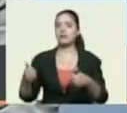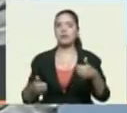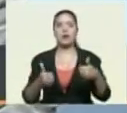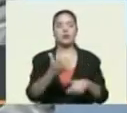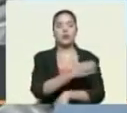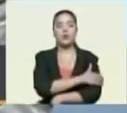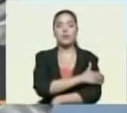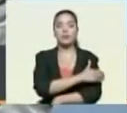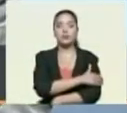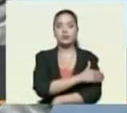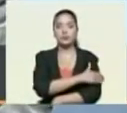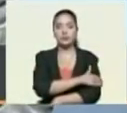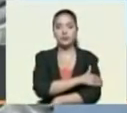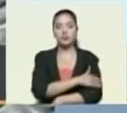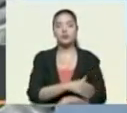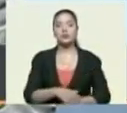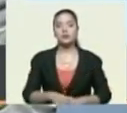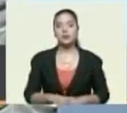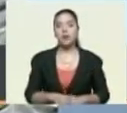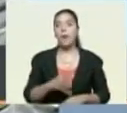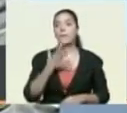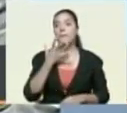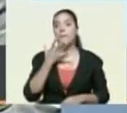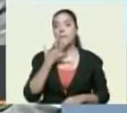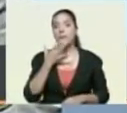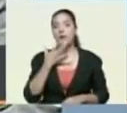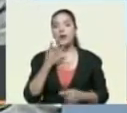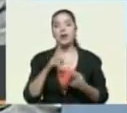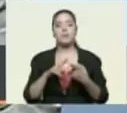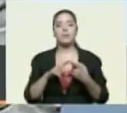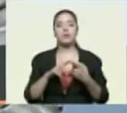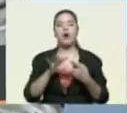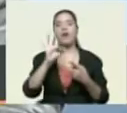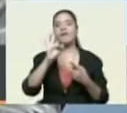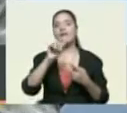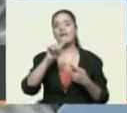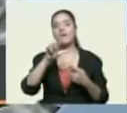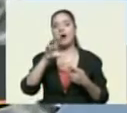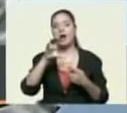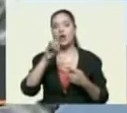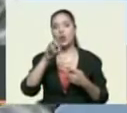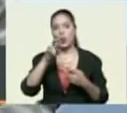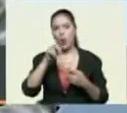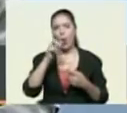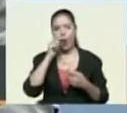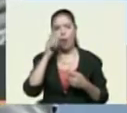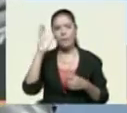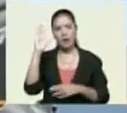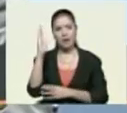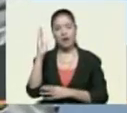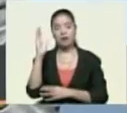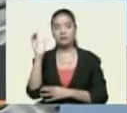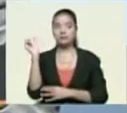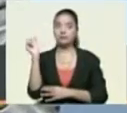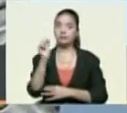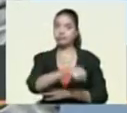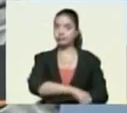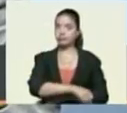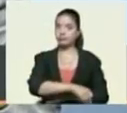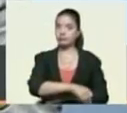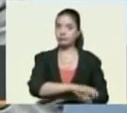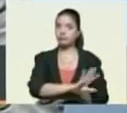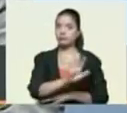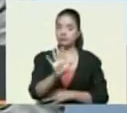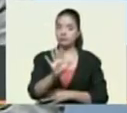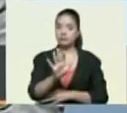adversa el Estado, en este caso, por ejemplo, como Henry Falcón, que fue derrotado en